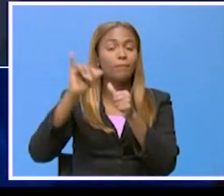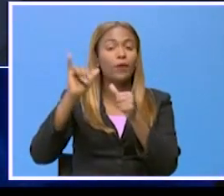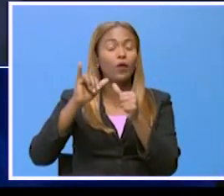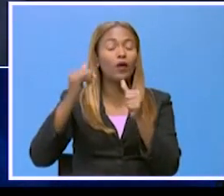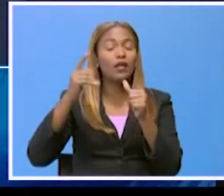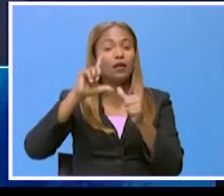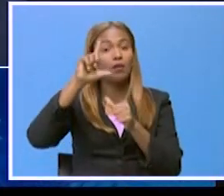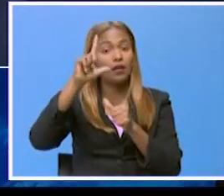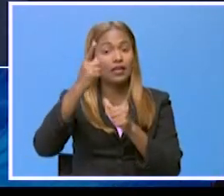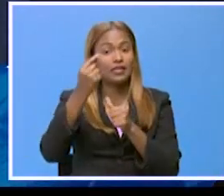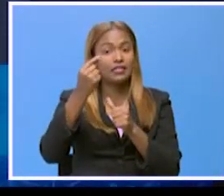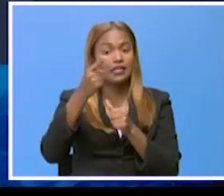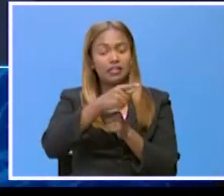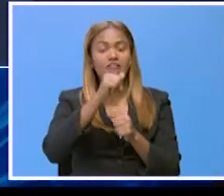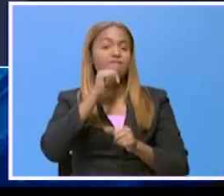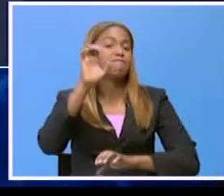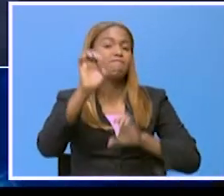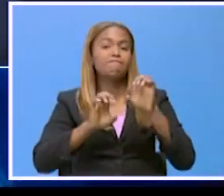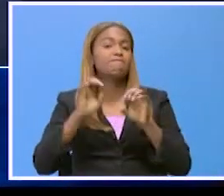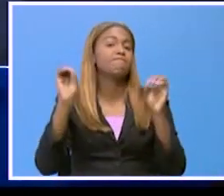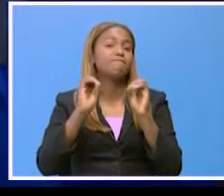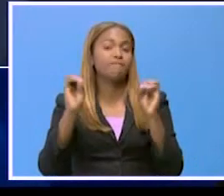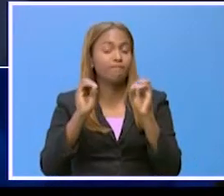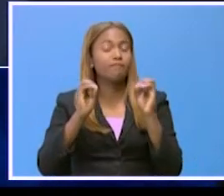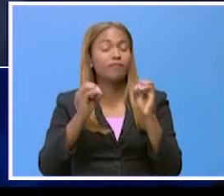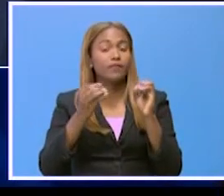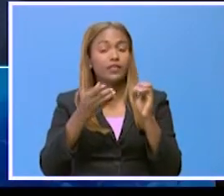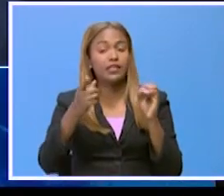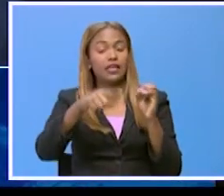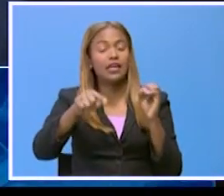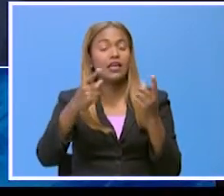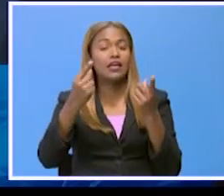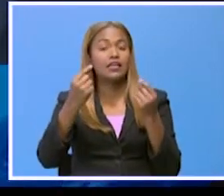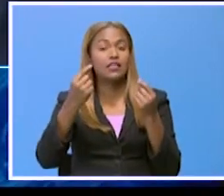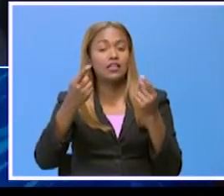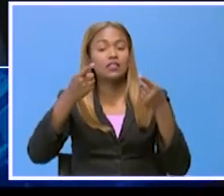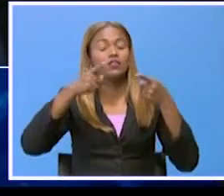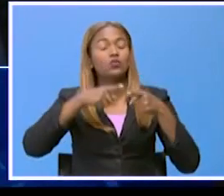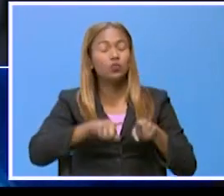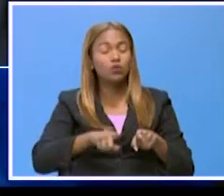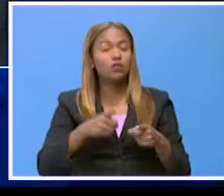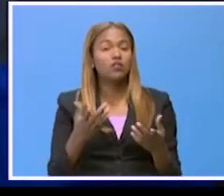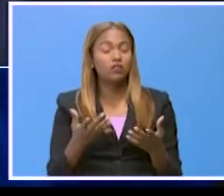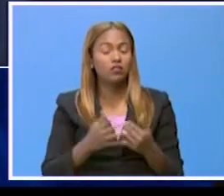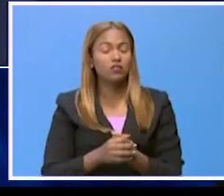a esas variaciones y son precisamente las que producen